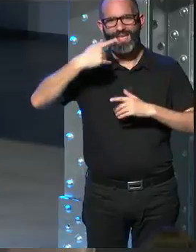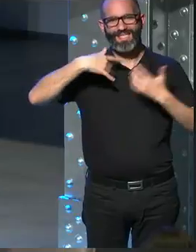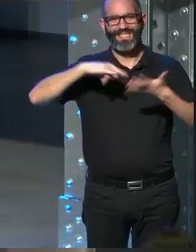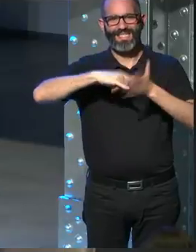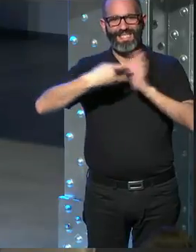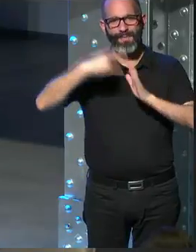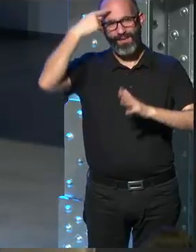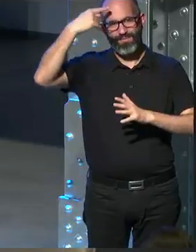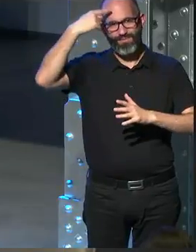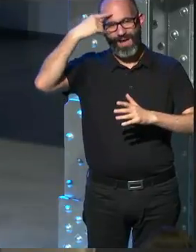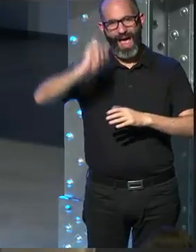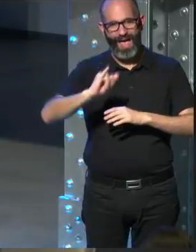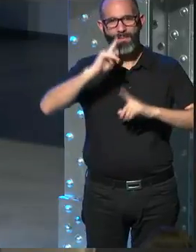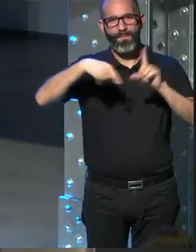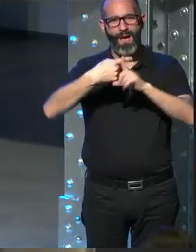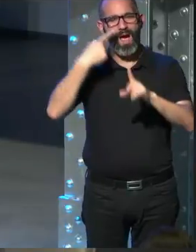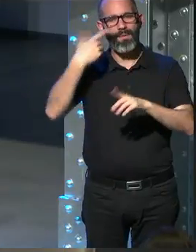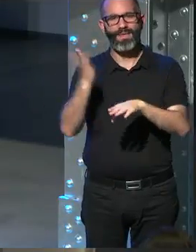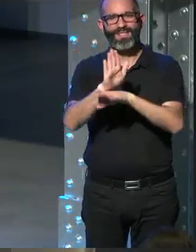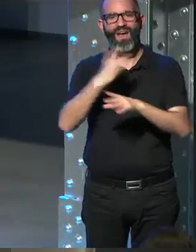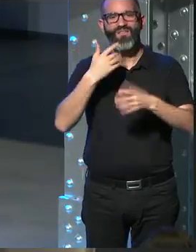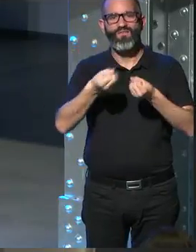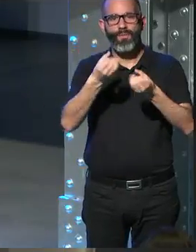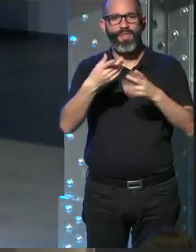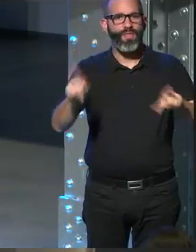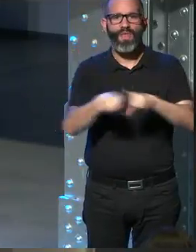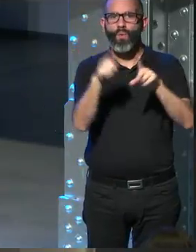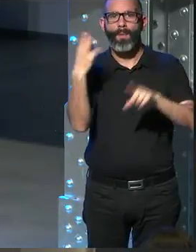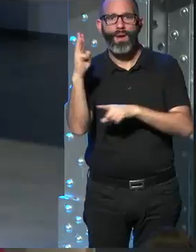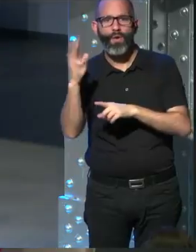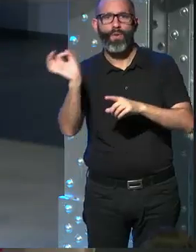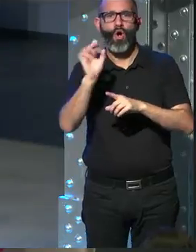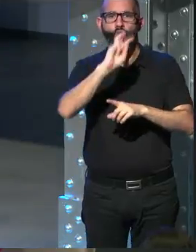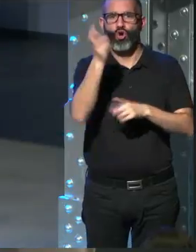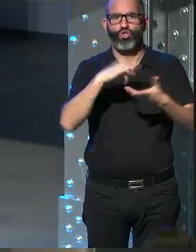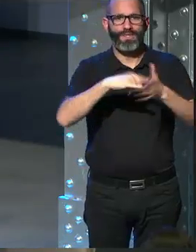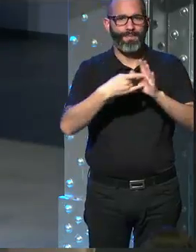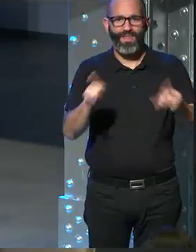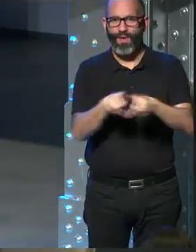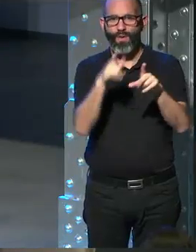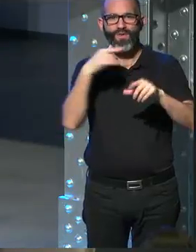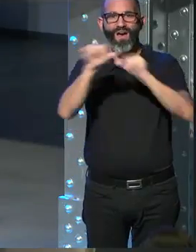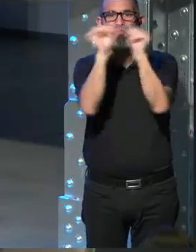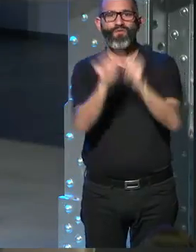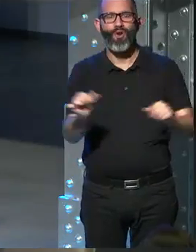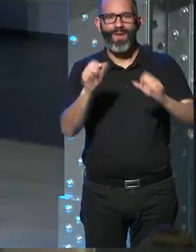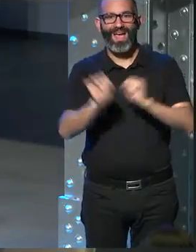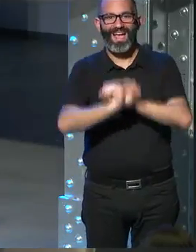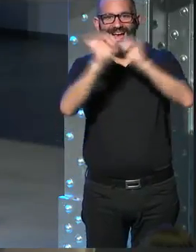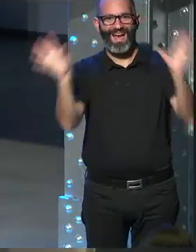sistema atencional y presentar la información, sea con PowerPoint, sea con cualquier otro sistema, de una manera que